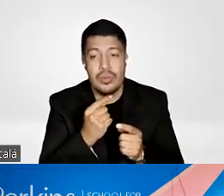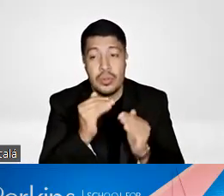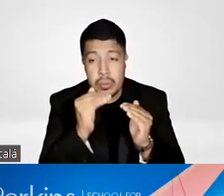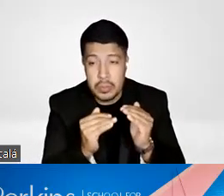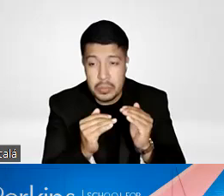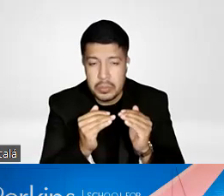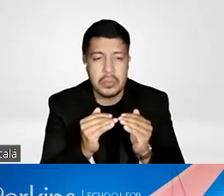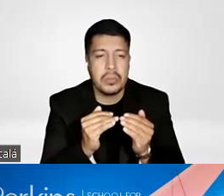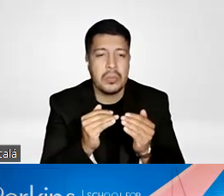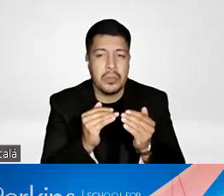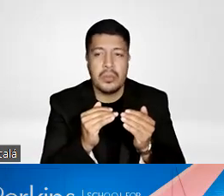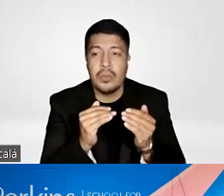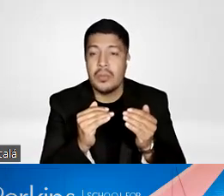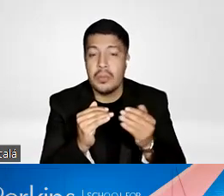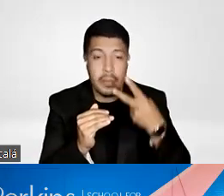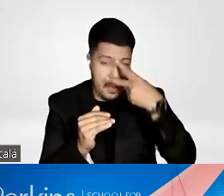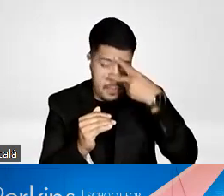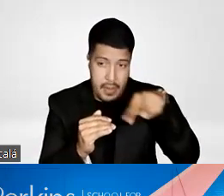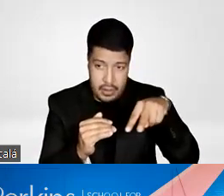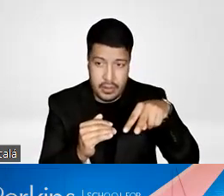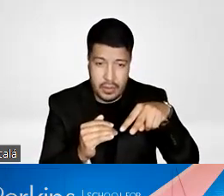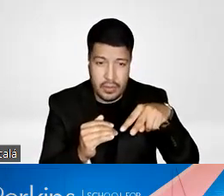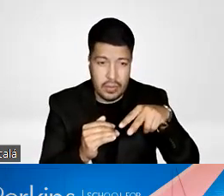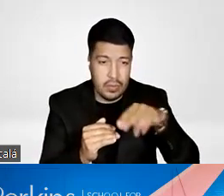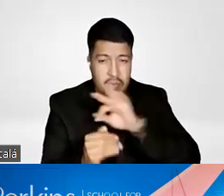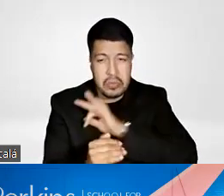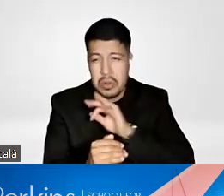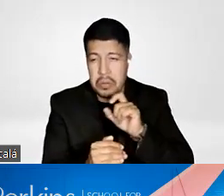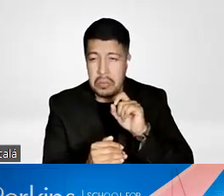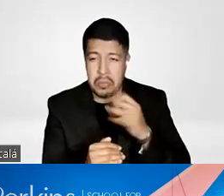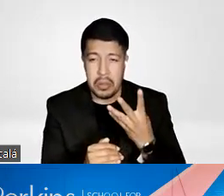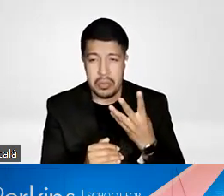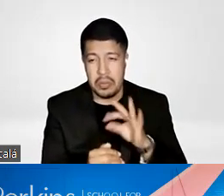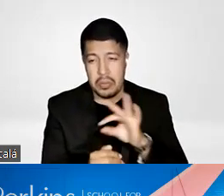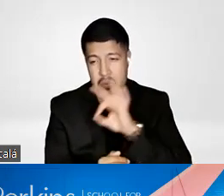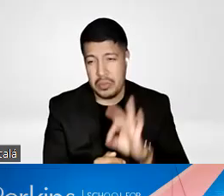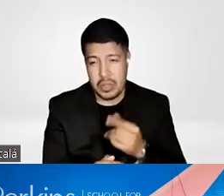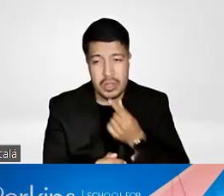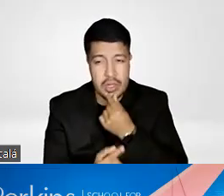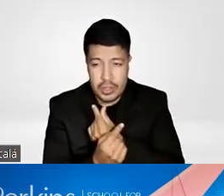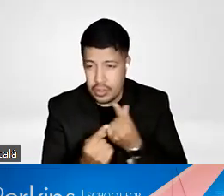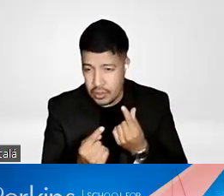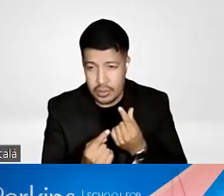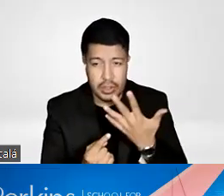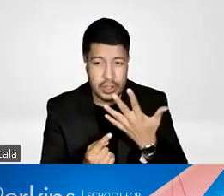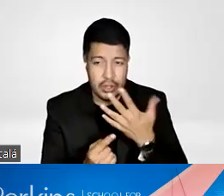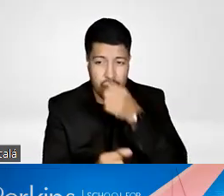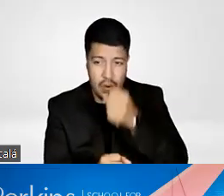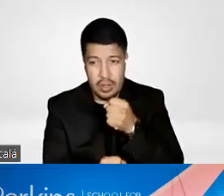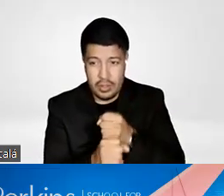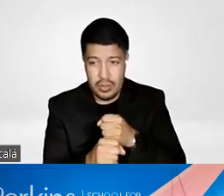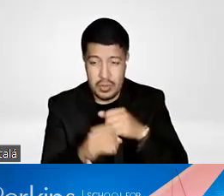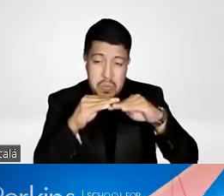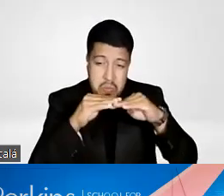bienestar, en México solamente el 24% de los niños menores de 5 años recibieron hasta 5